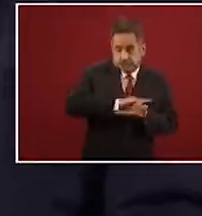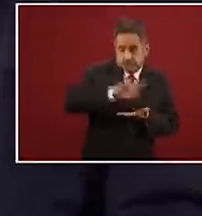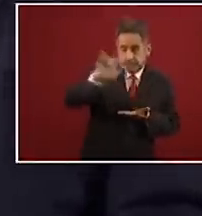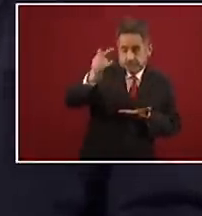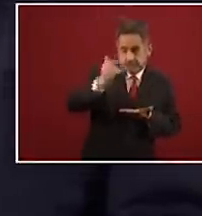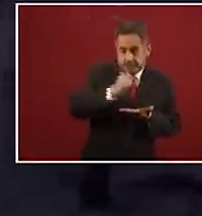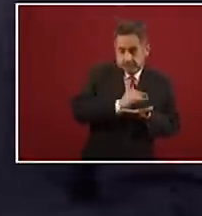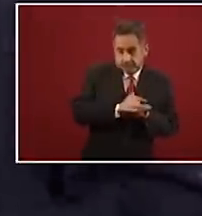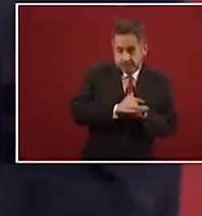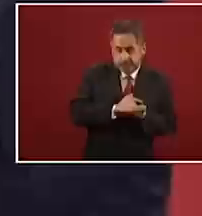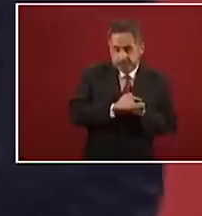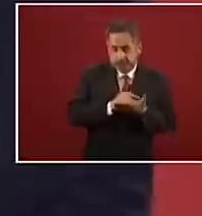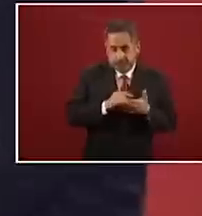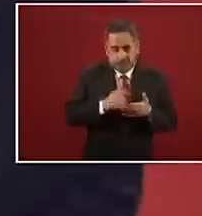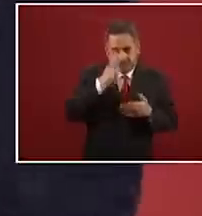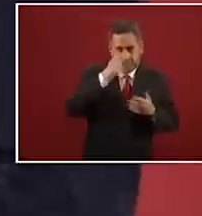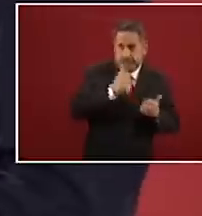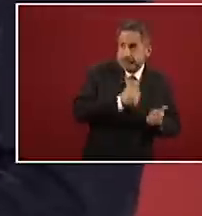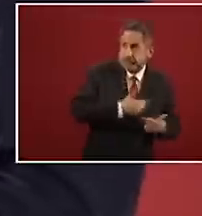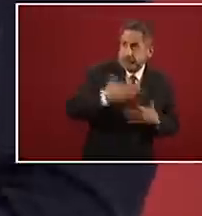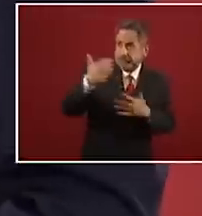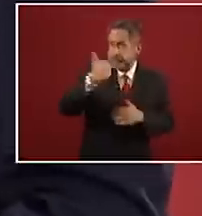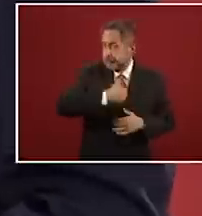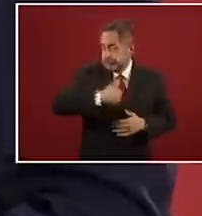de transporte